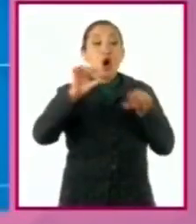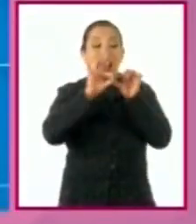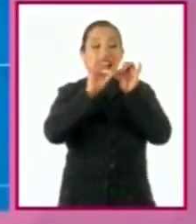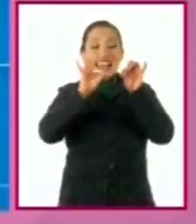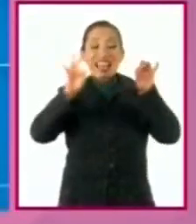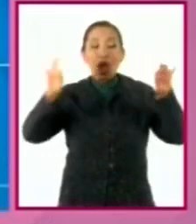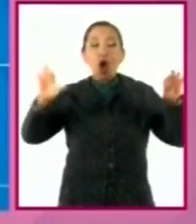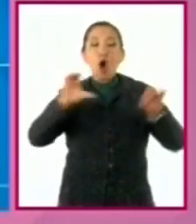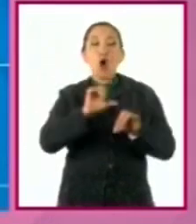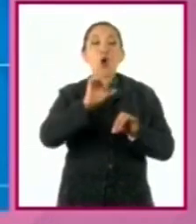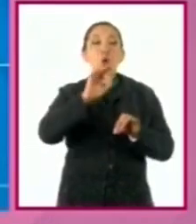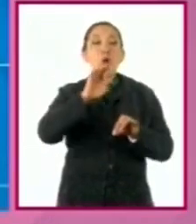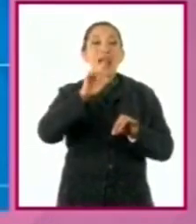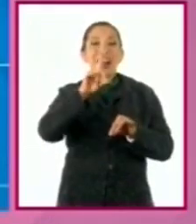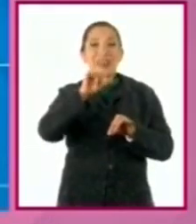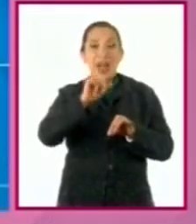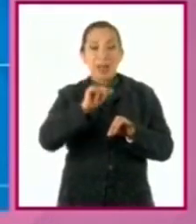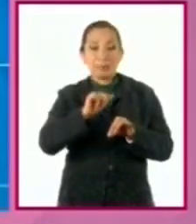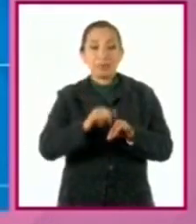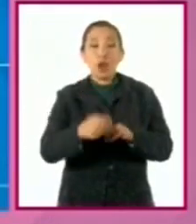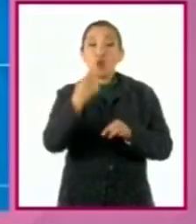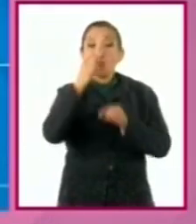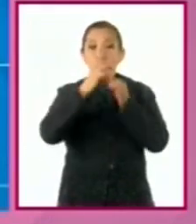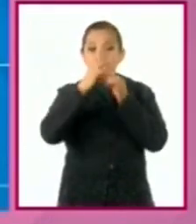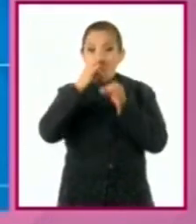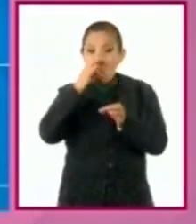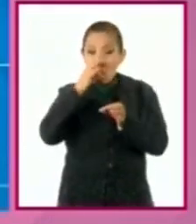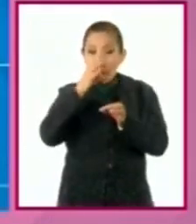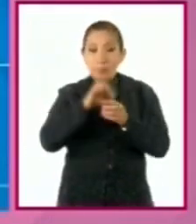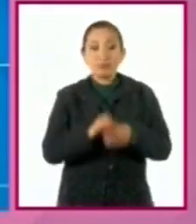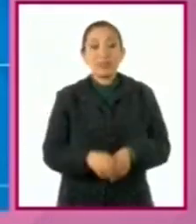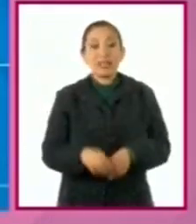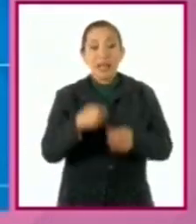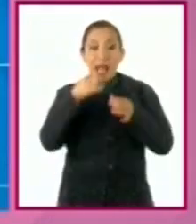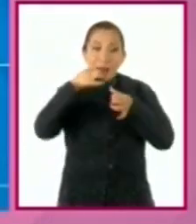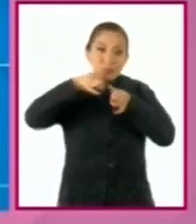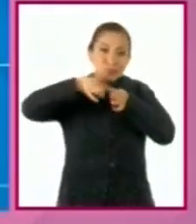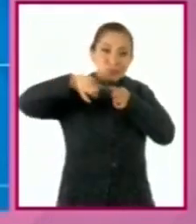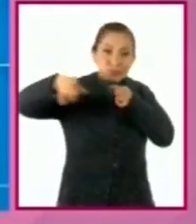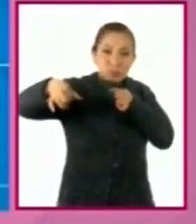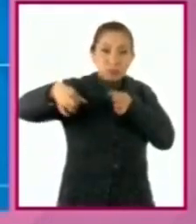o cuerda, un popote, cinta adhesiva.